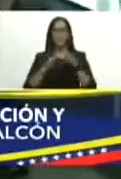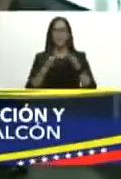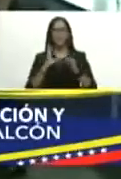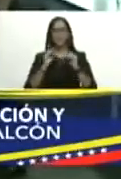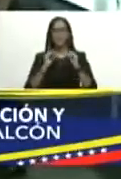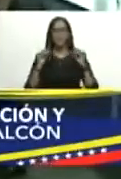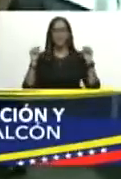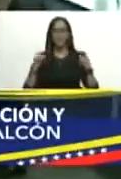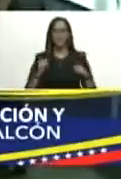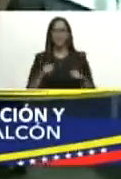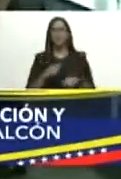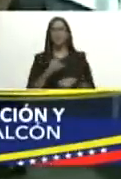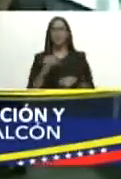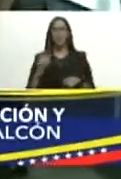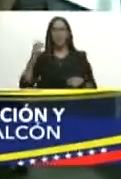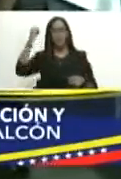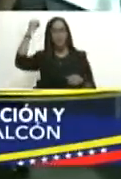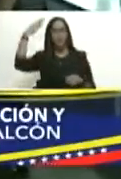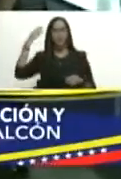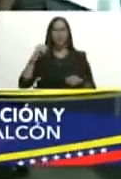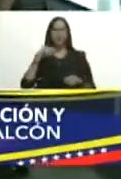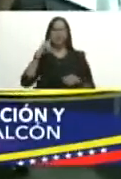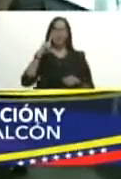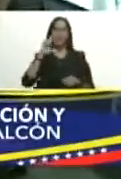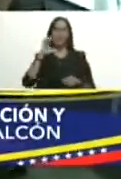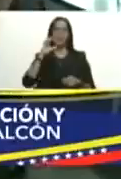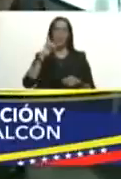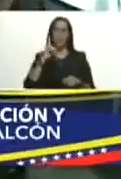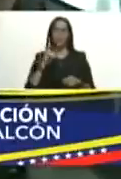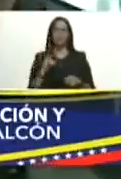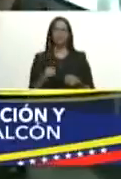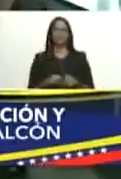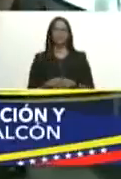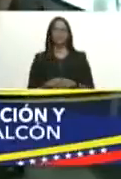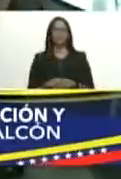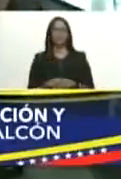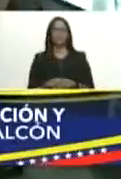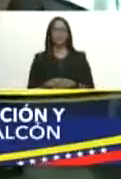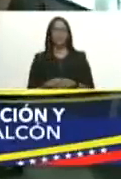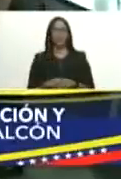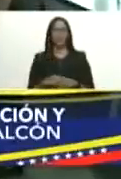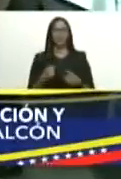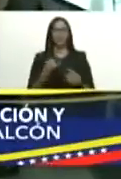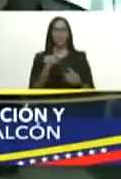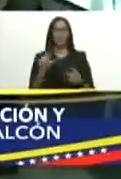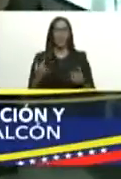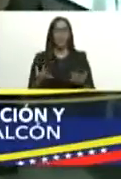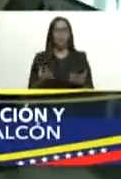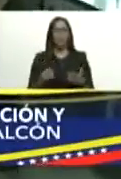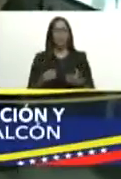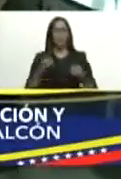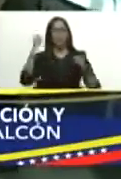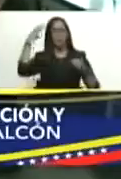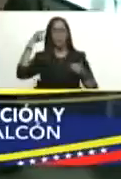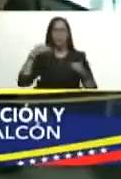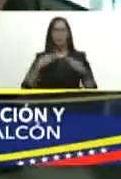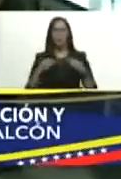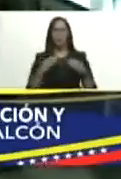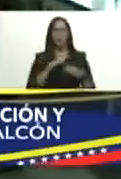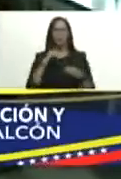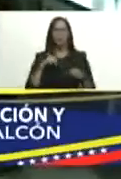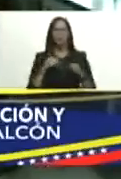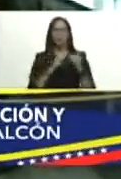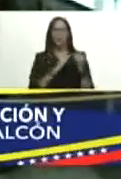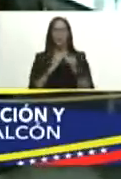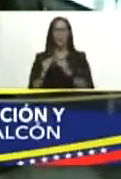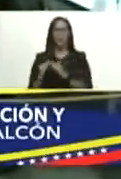aquí, de cuántas luminarias LED para el alumbrado público, de cuántos bombillos LED para el alumbrado público de nuestras comunidades